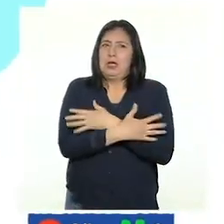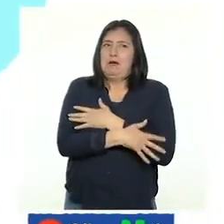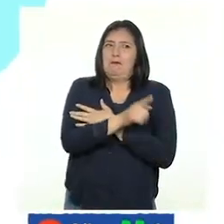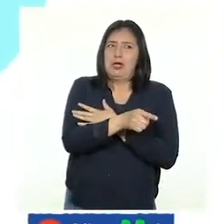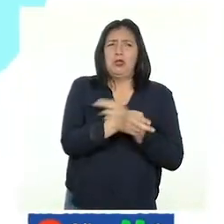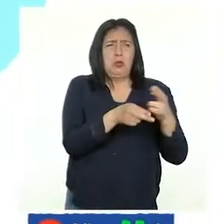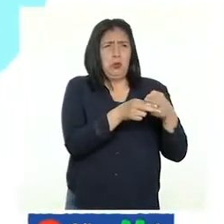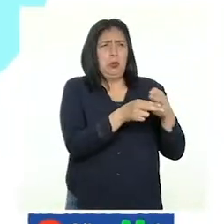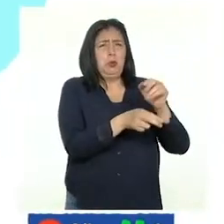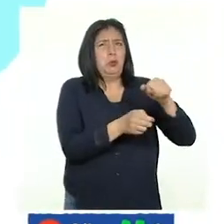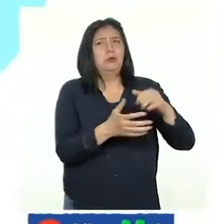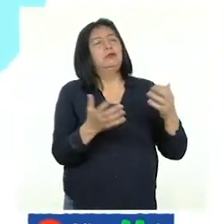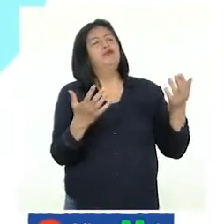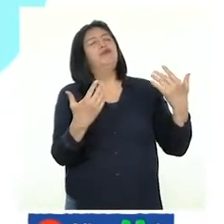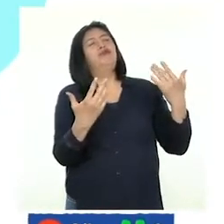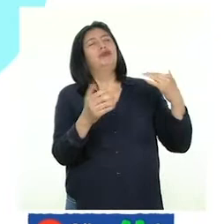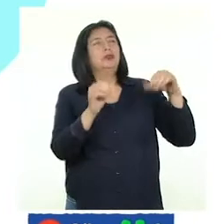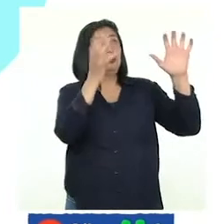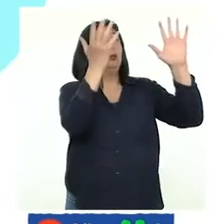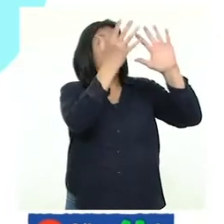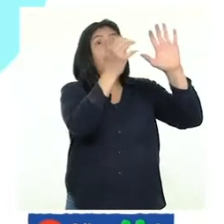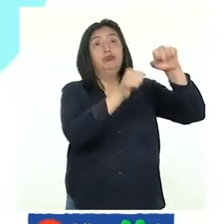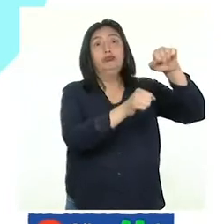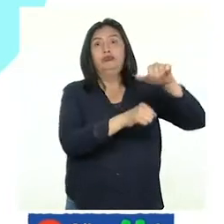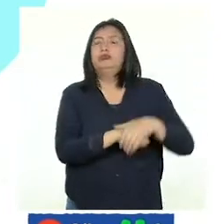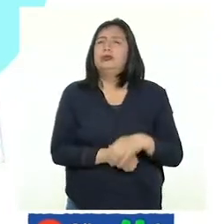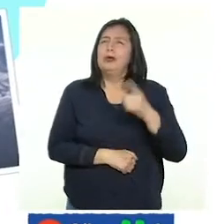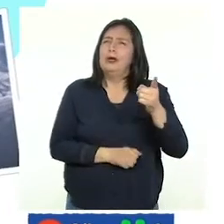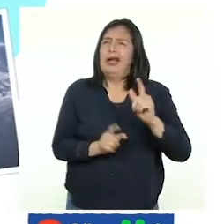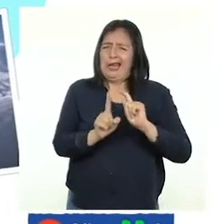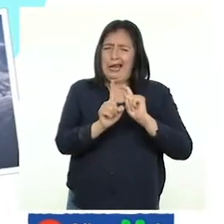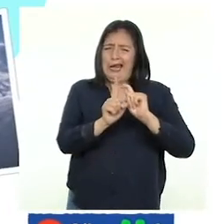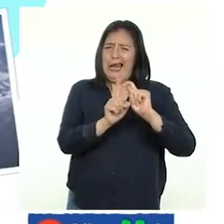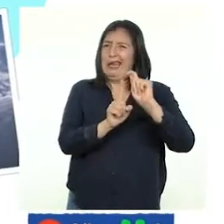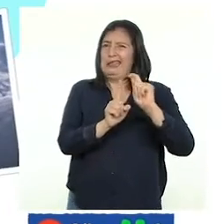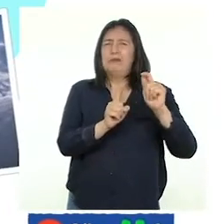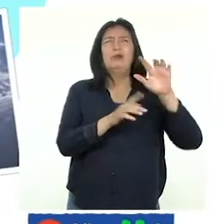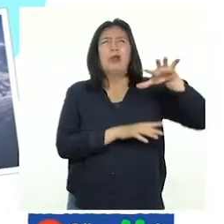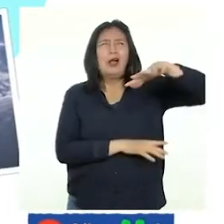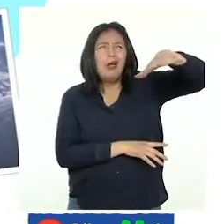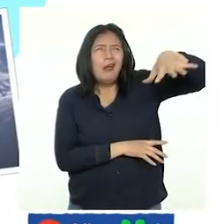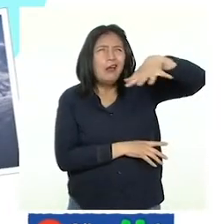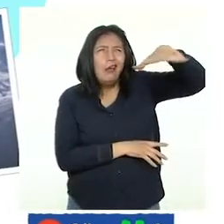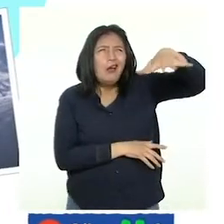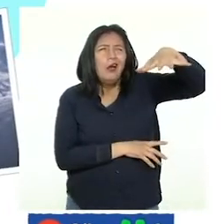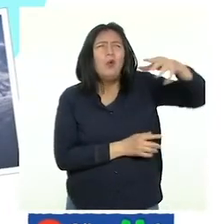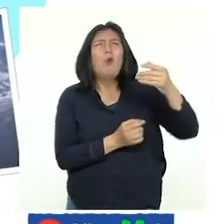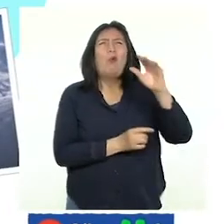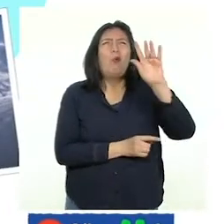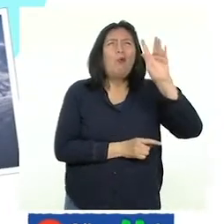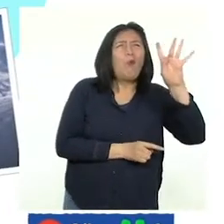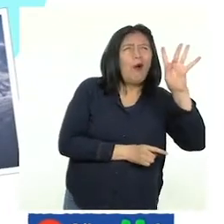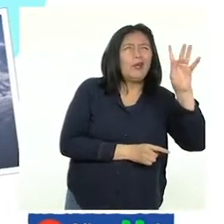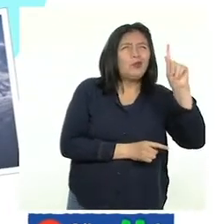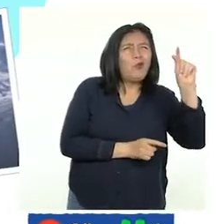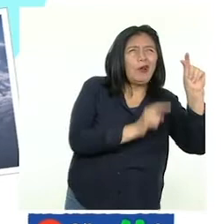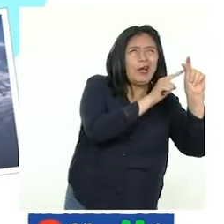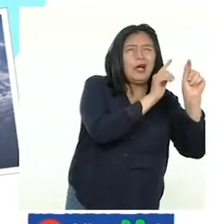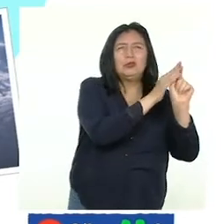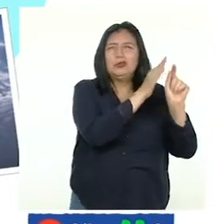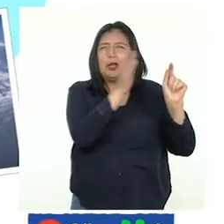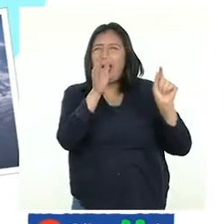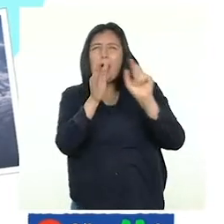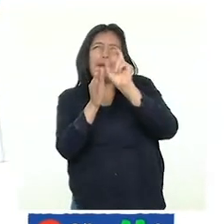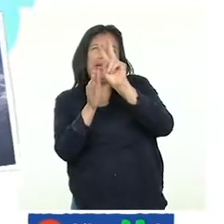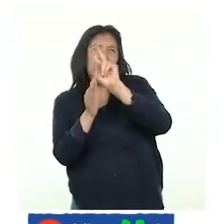son cortos, frescos y nublados. La temperatura del ambiente varía entre 4 grados centígrados y